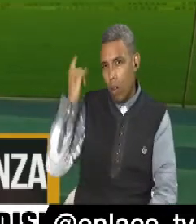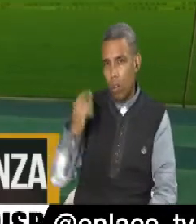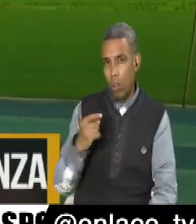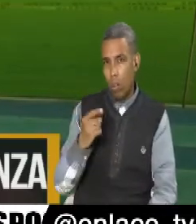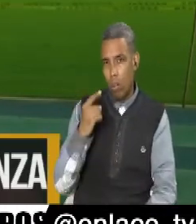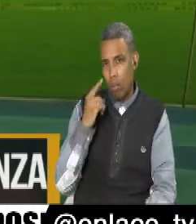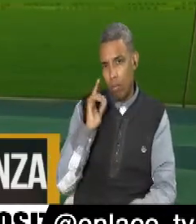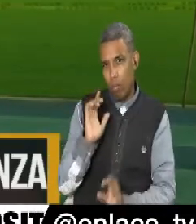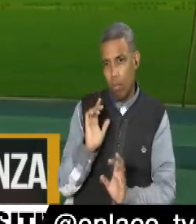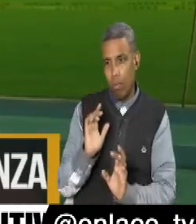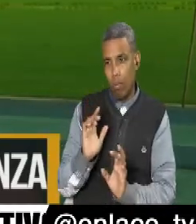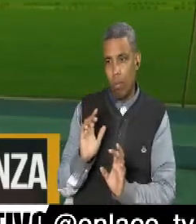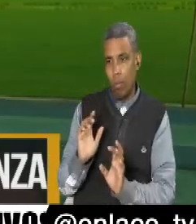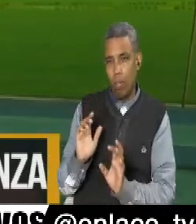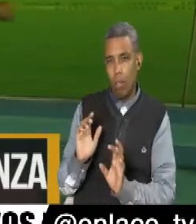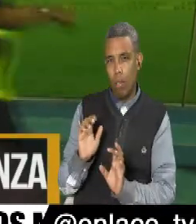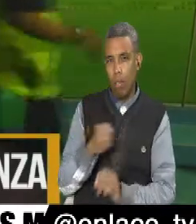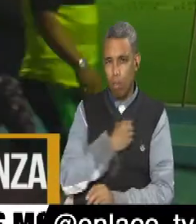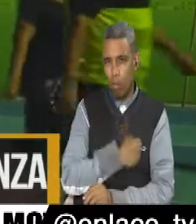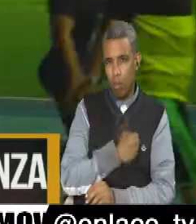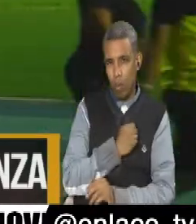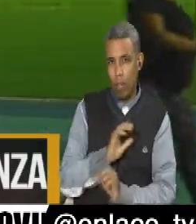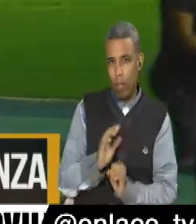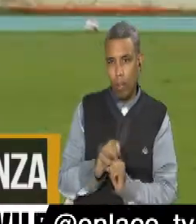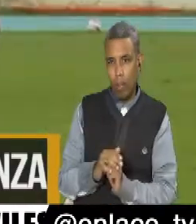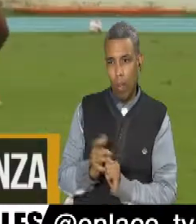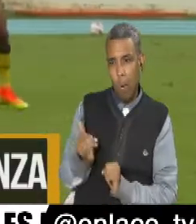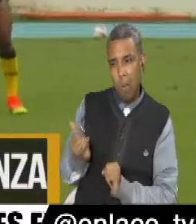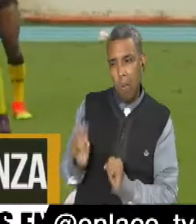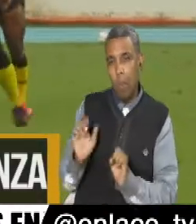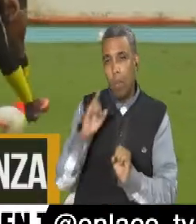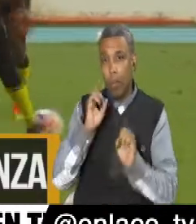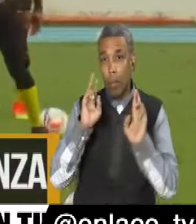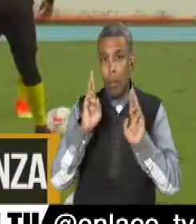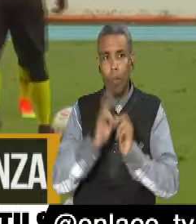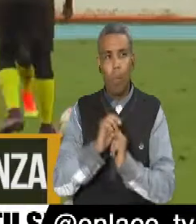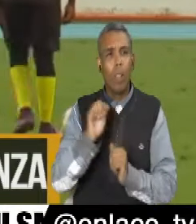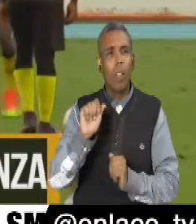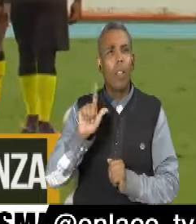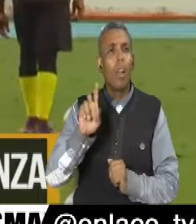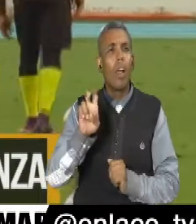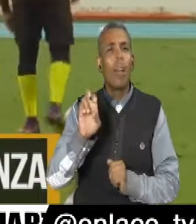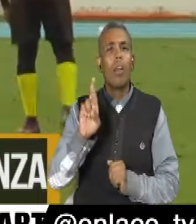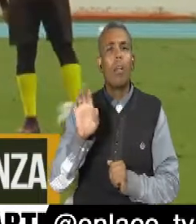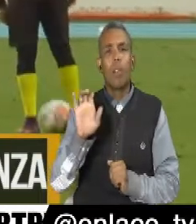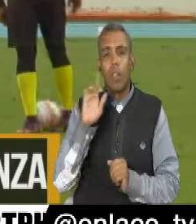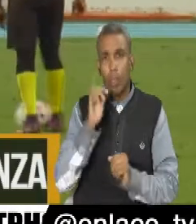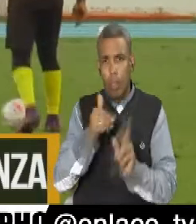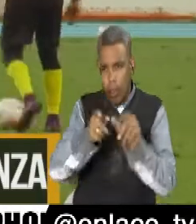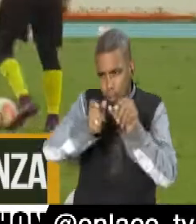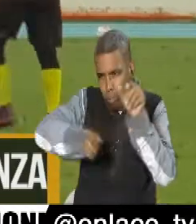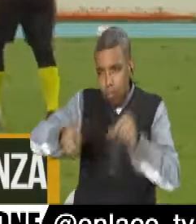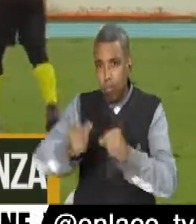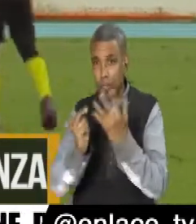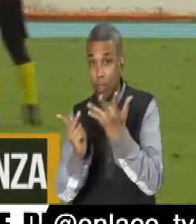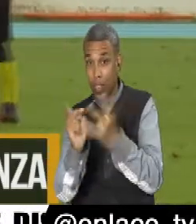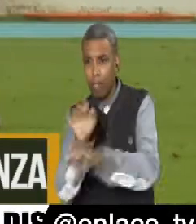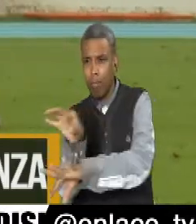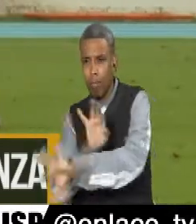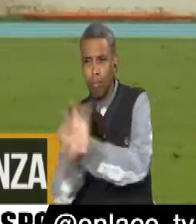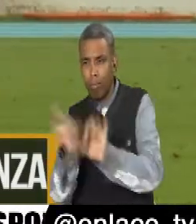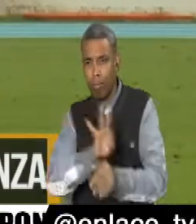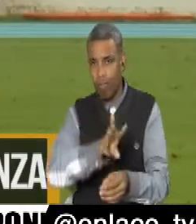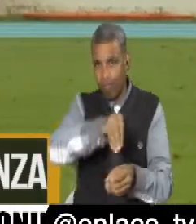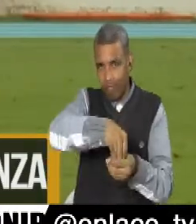jugador activo, un jugador que ha hecho muchas cosas buenas en la vida dentro del fútbol. Álvarez sería la séptima contratación de la Alianza Petrolera para la segunda temporada